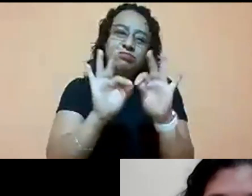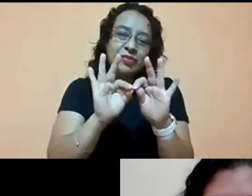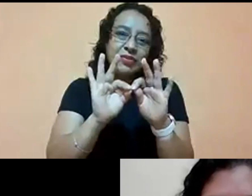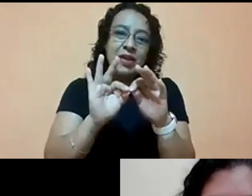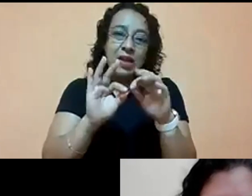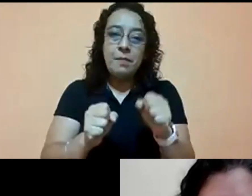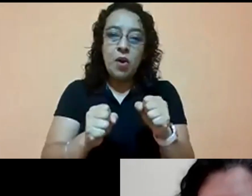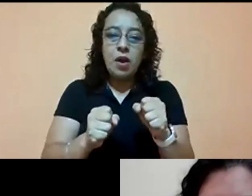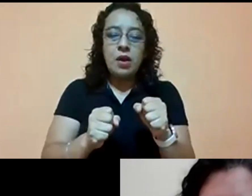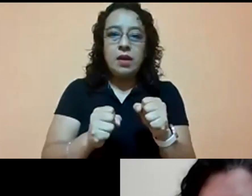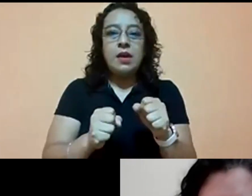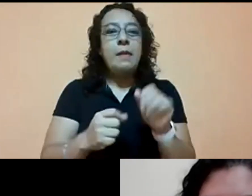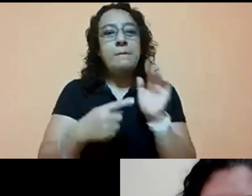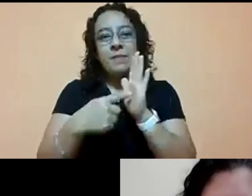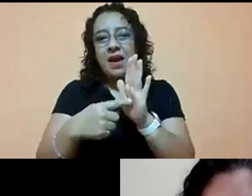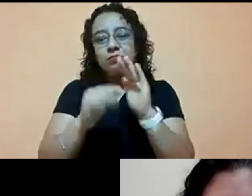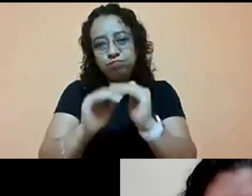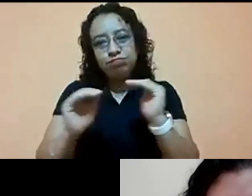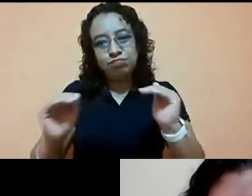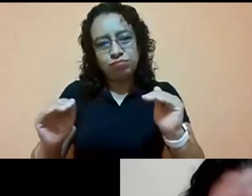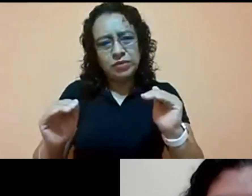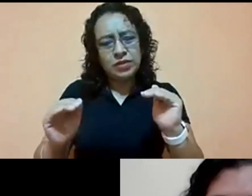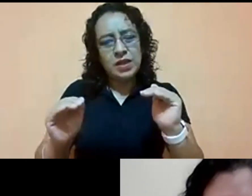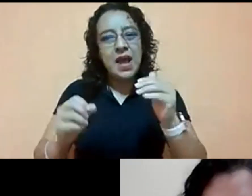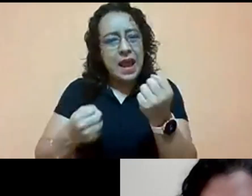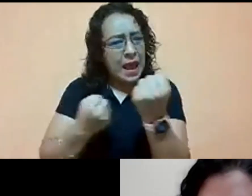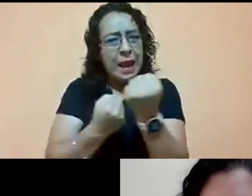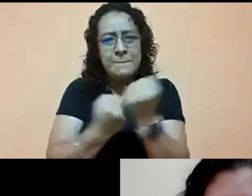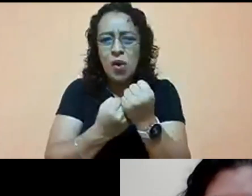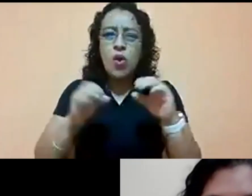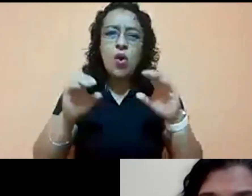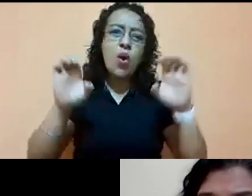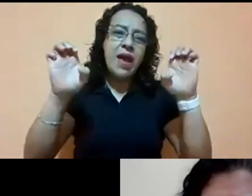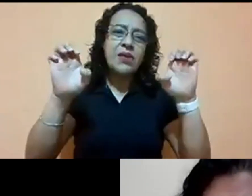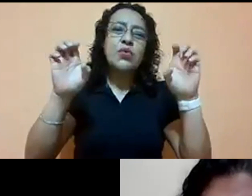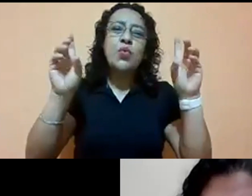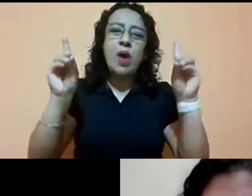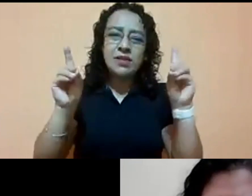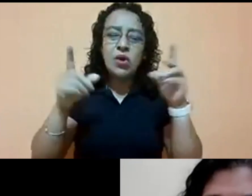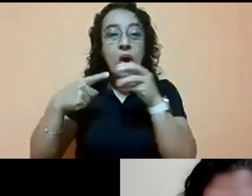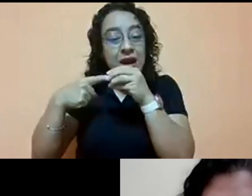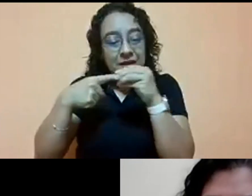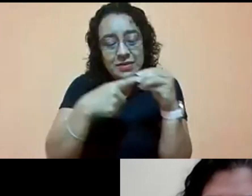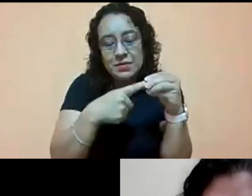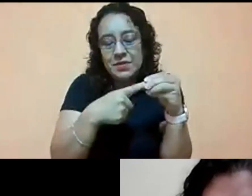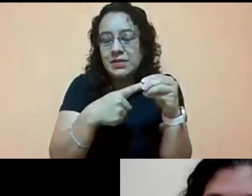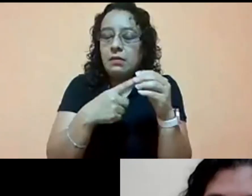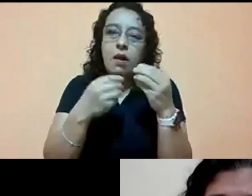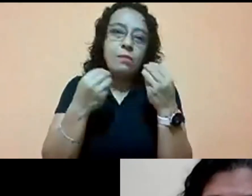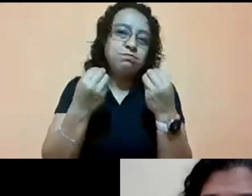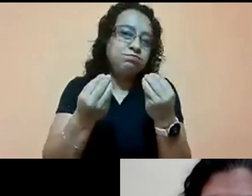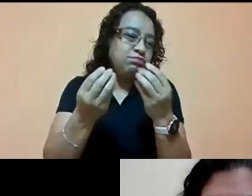niños. Siempre contar con el apoyo de educación especial ha sido una gran maravilla. Hemos